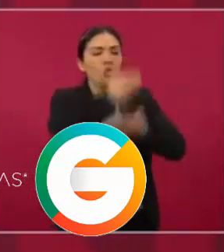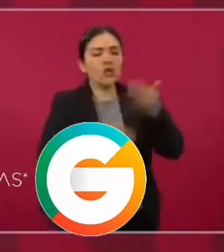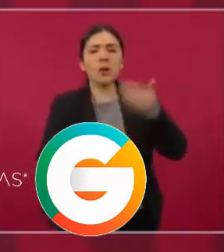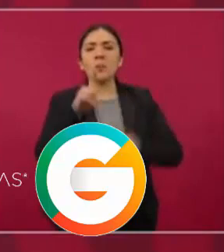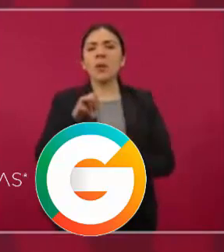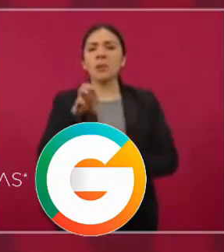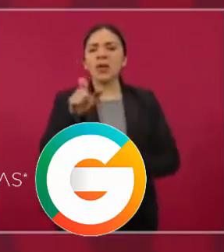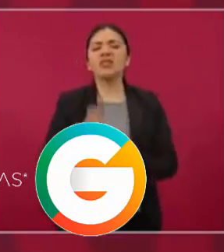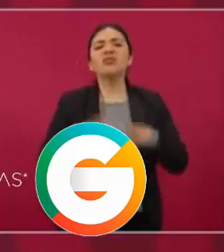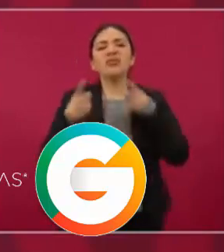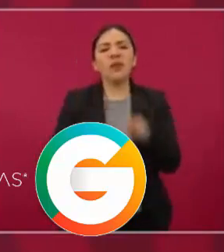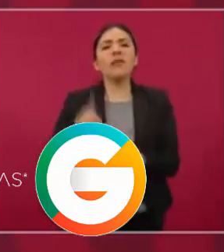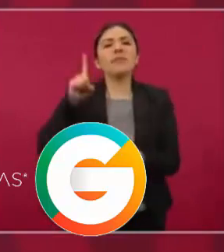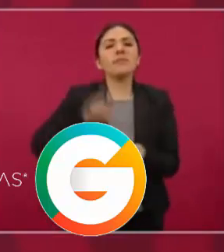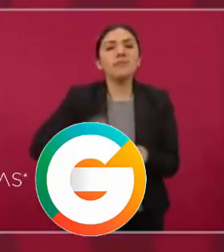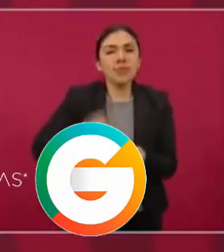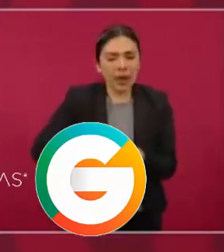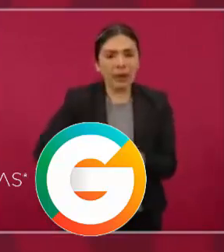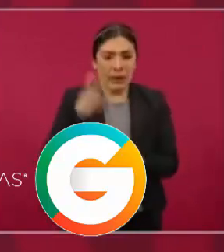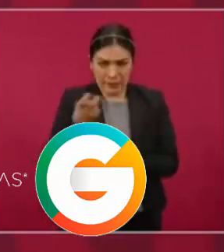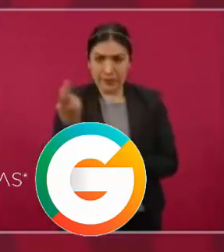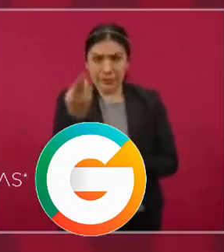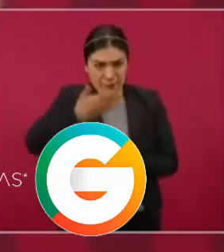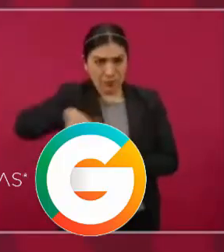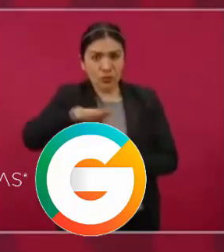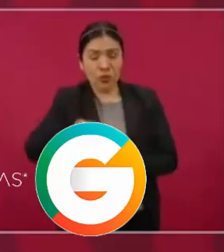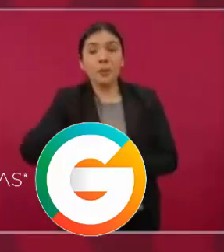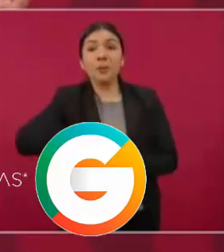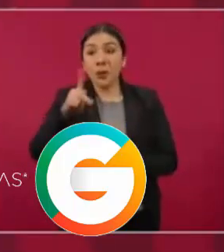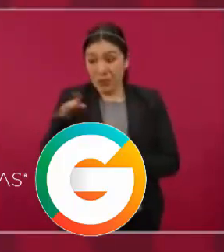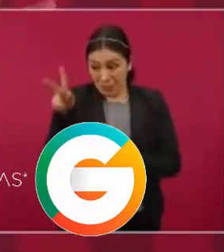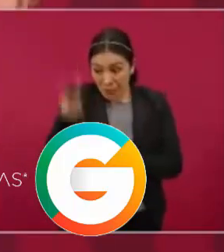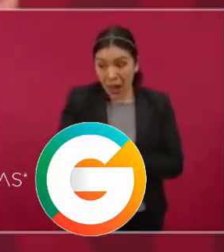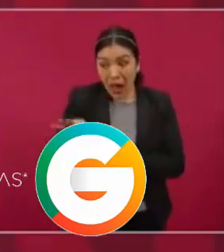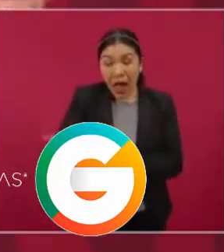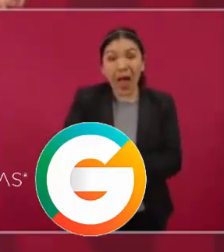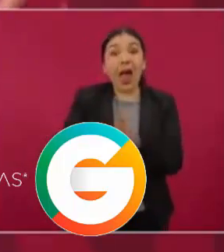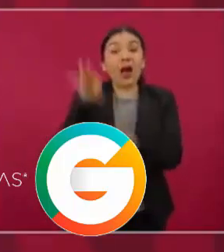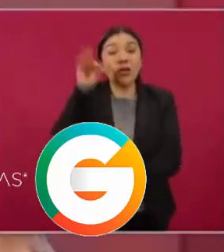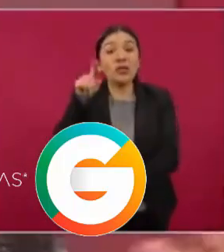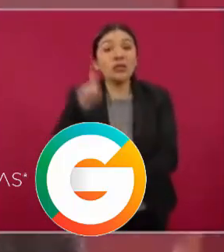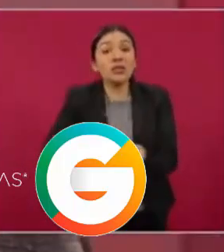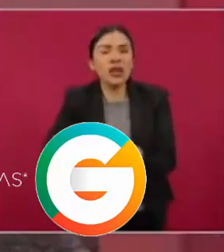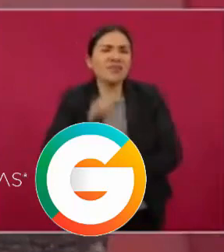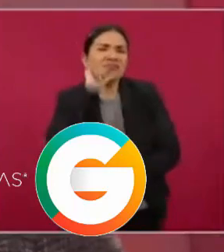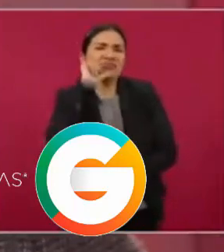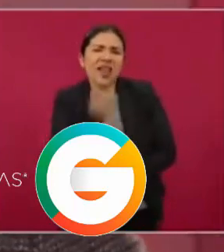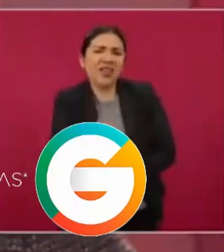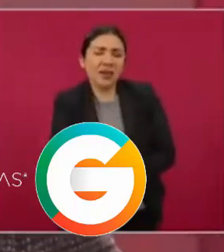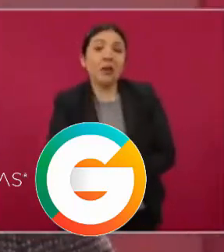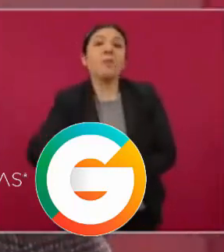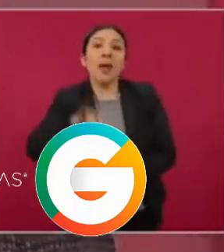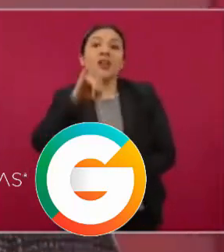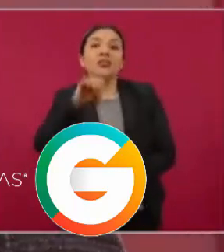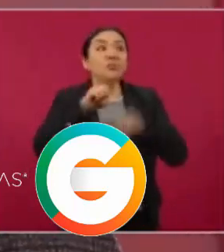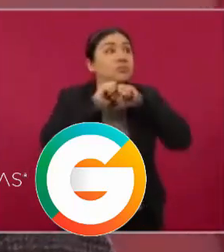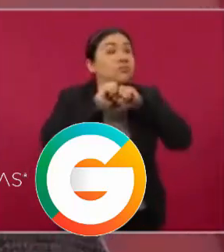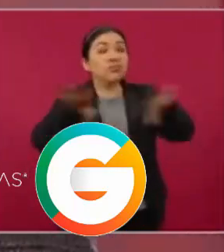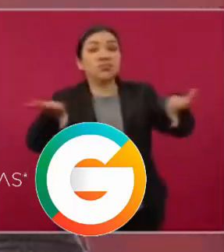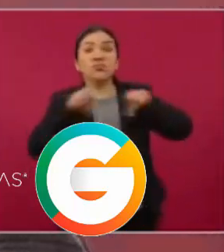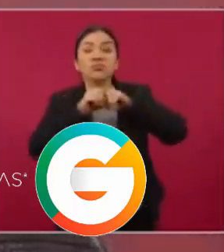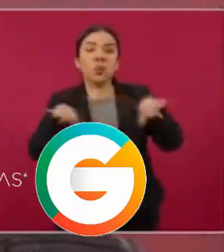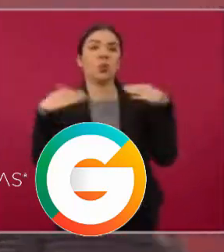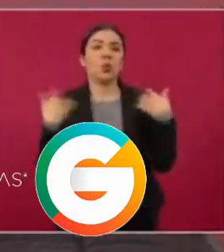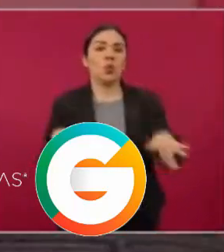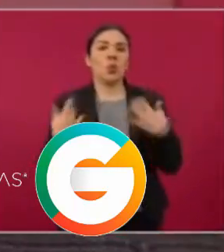Pero el escándalo. ¿Quién? Este señor que acabo de definir con